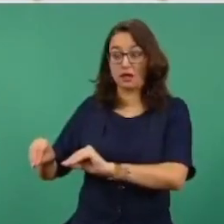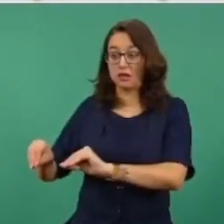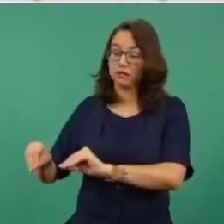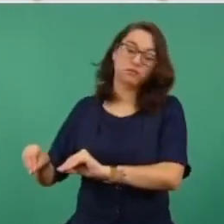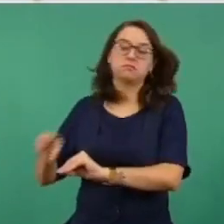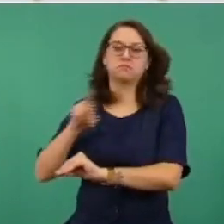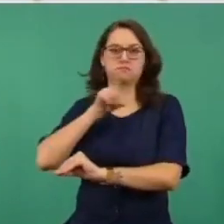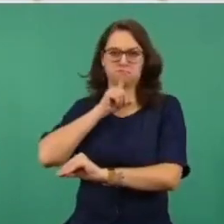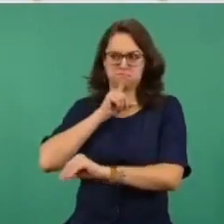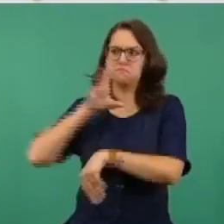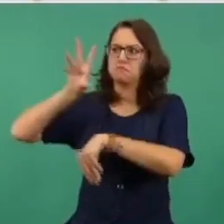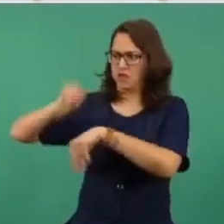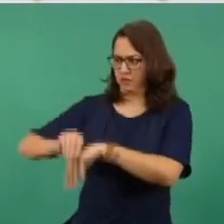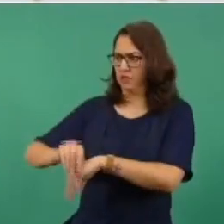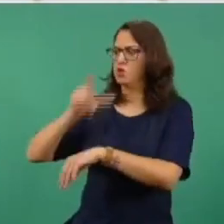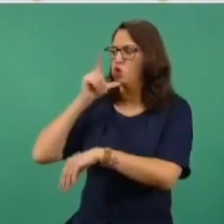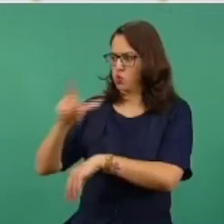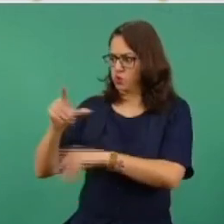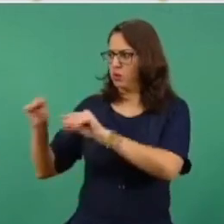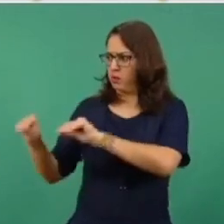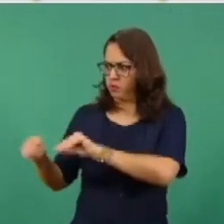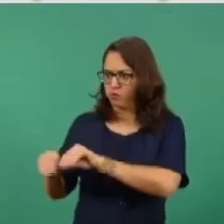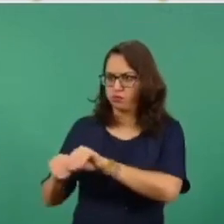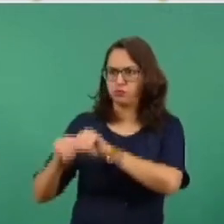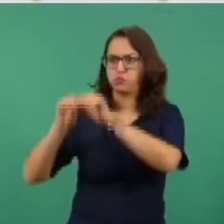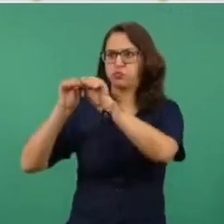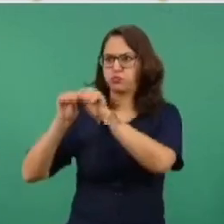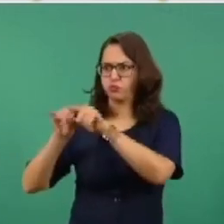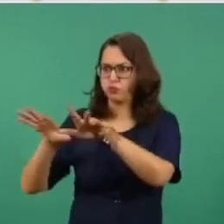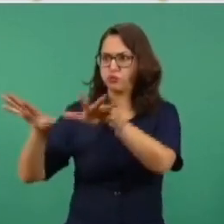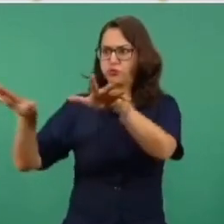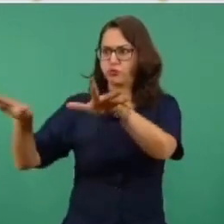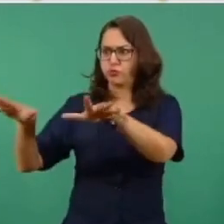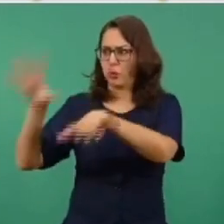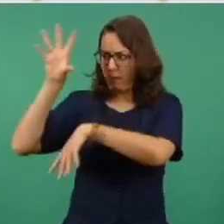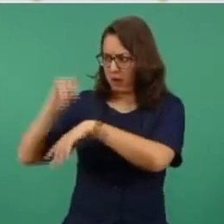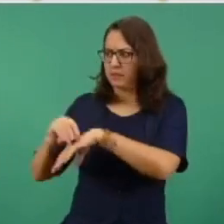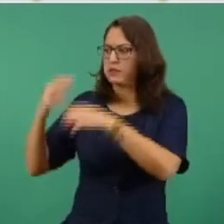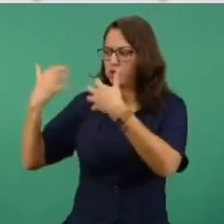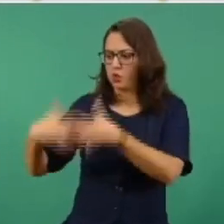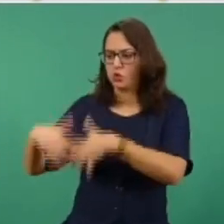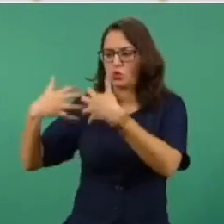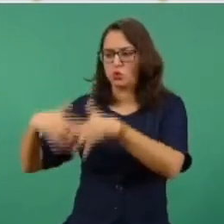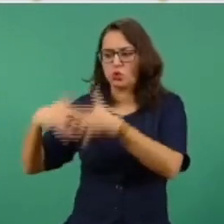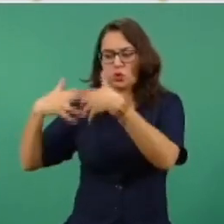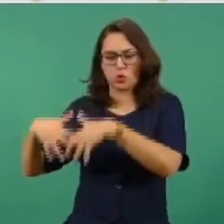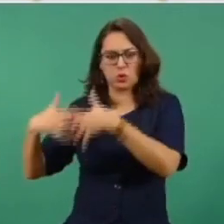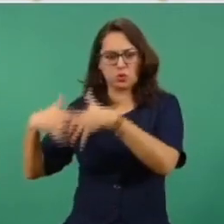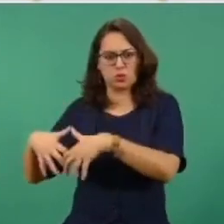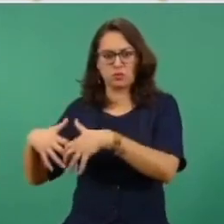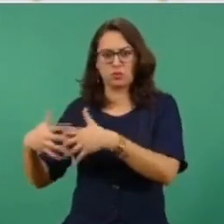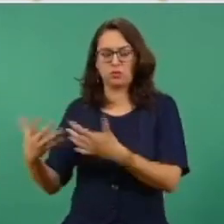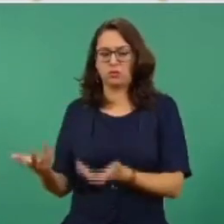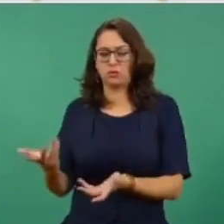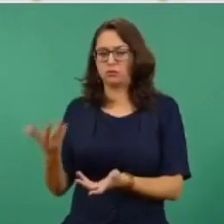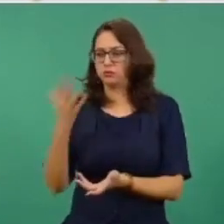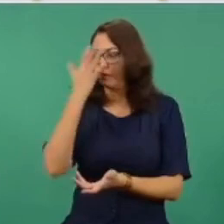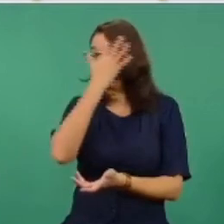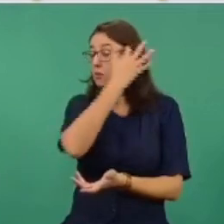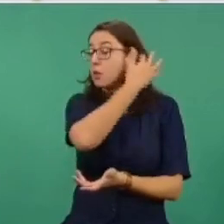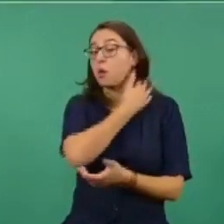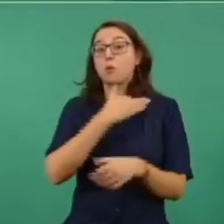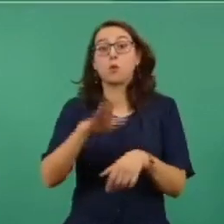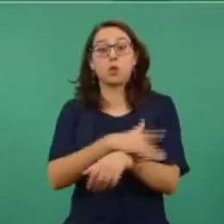subir la energía de las hidroeléctricas a la Comisión Federal de Electricidad, que es lo que han venido haciendo para